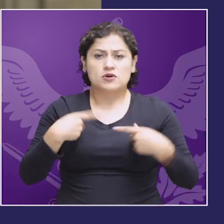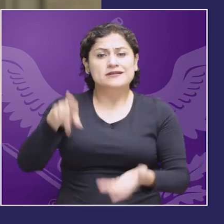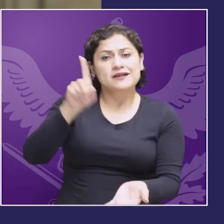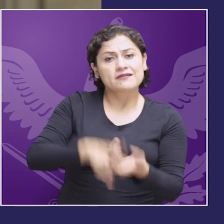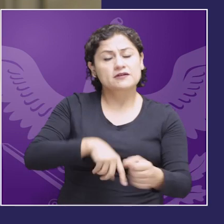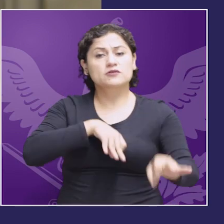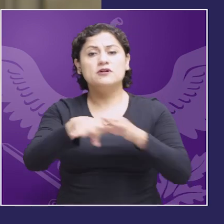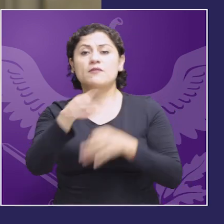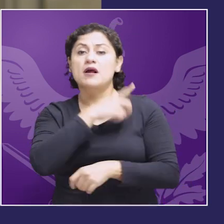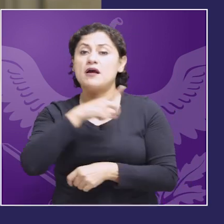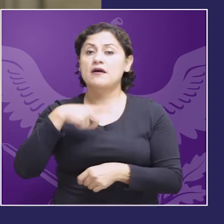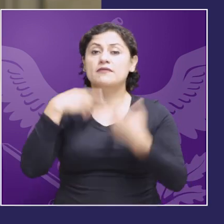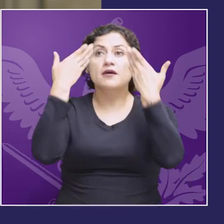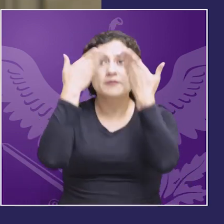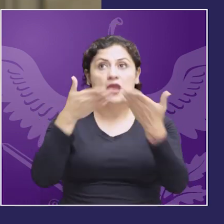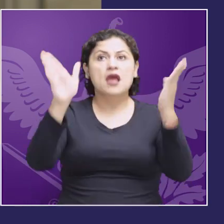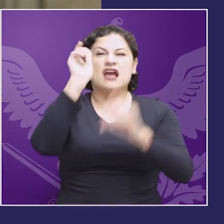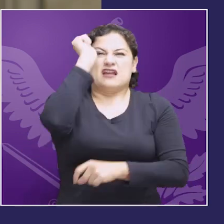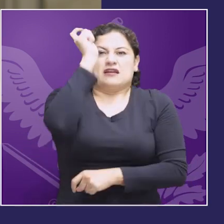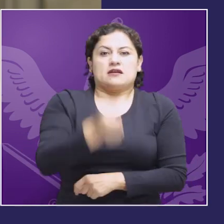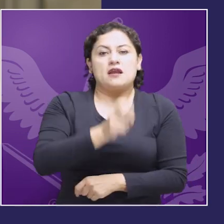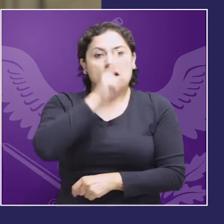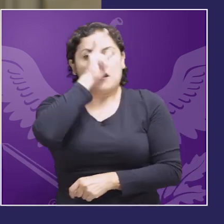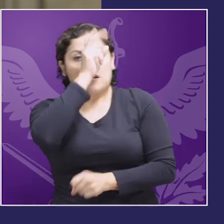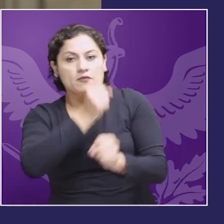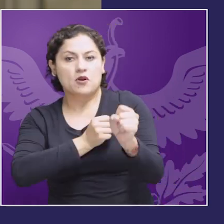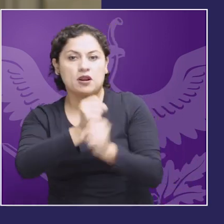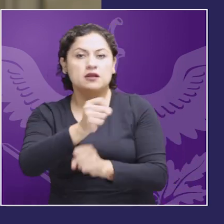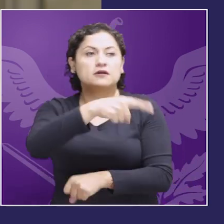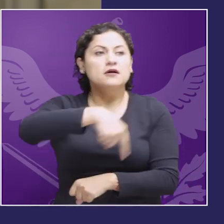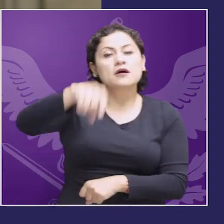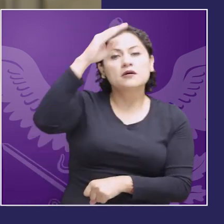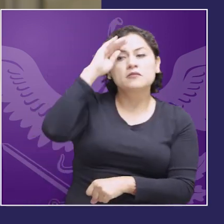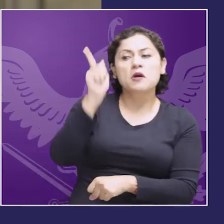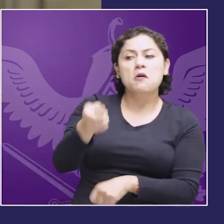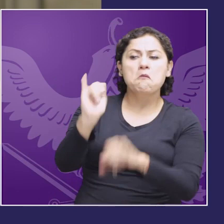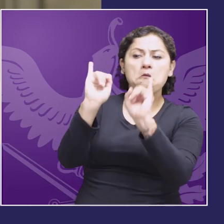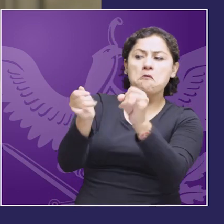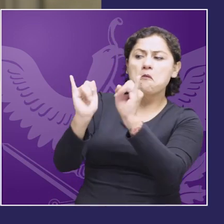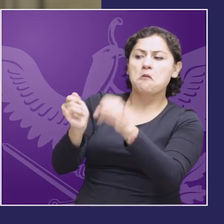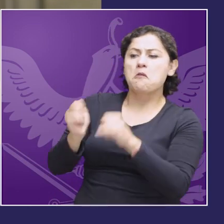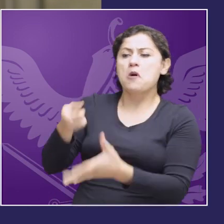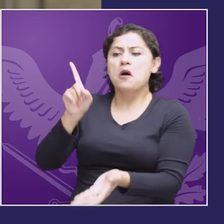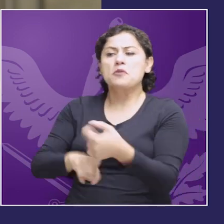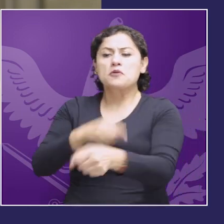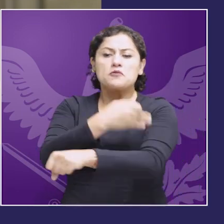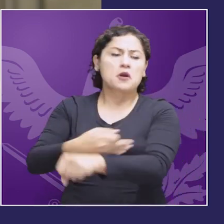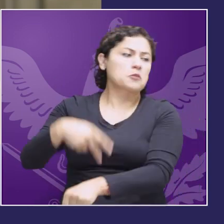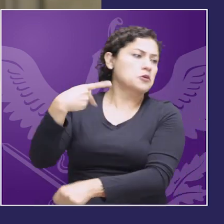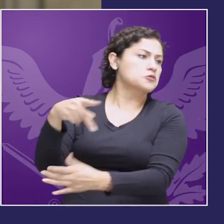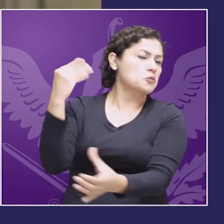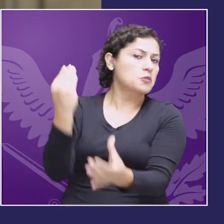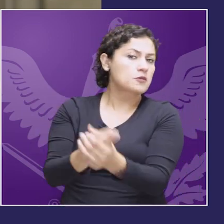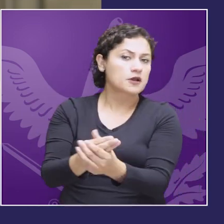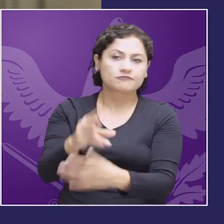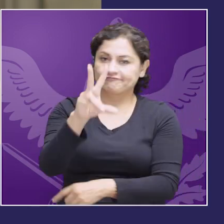en el fondo el problema social en que consiste el problema de la violencia, que no se vea como un problema individual, disfuncionalidades de la pareja, sino que